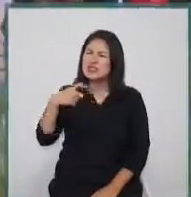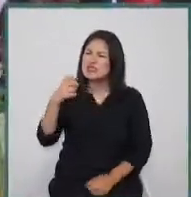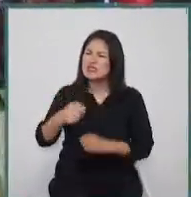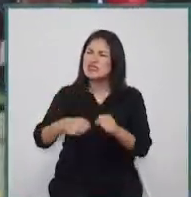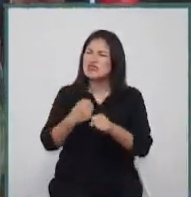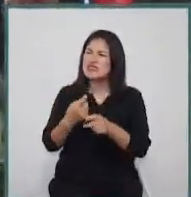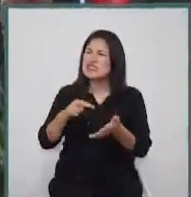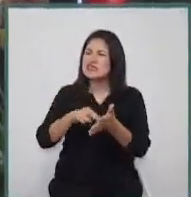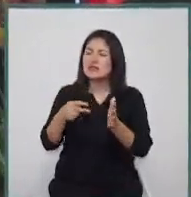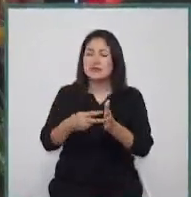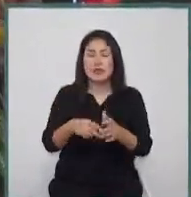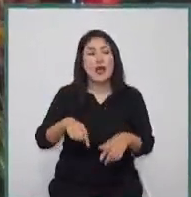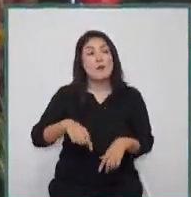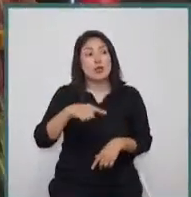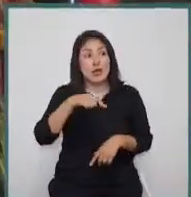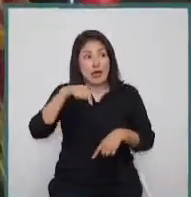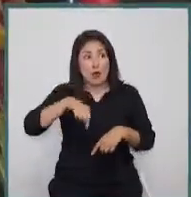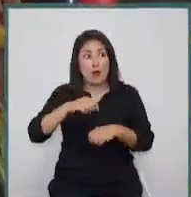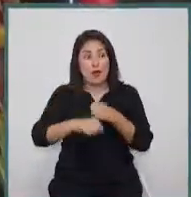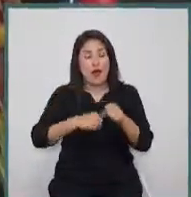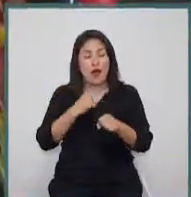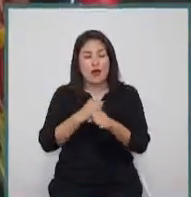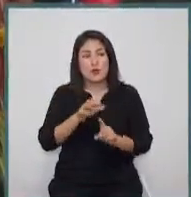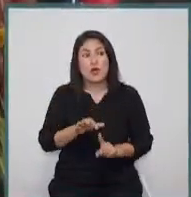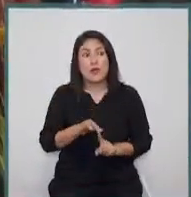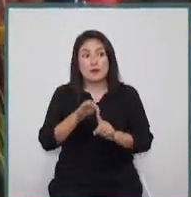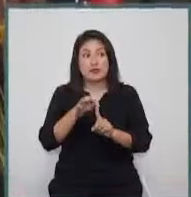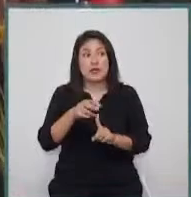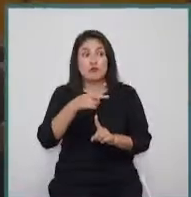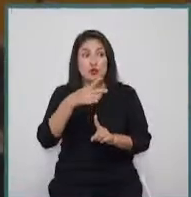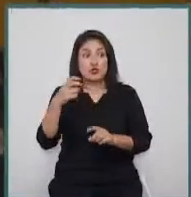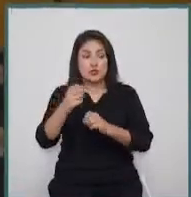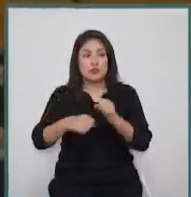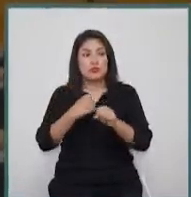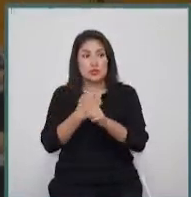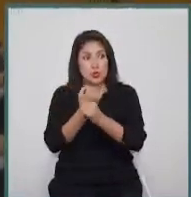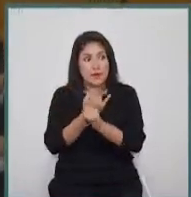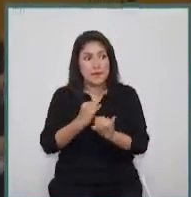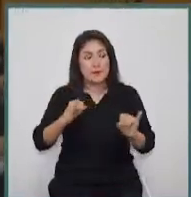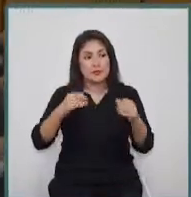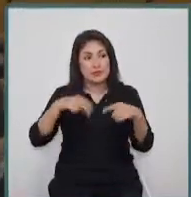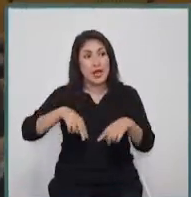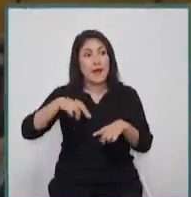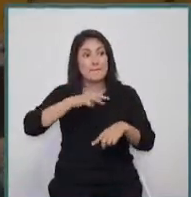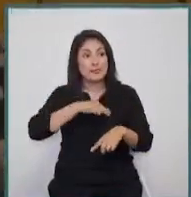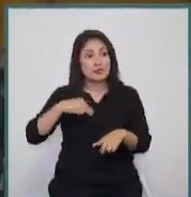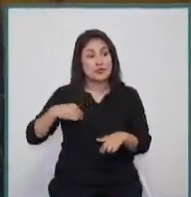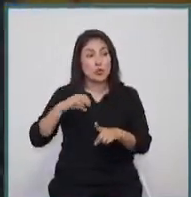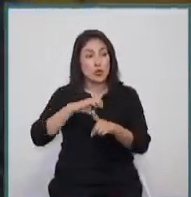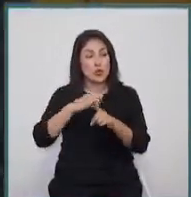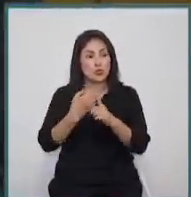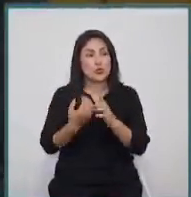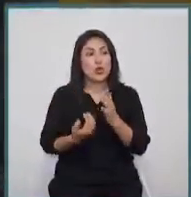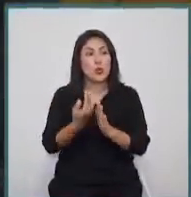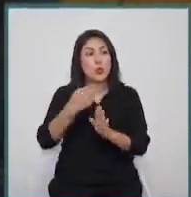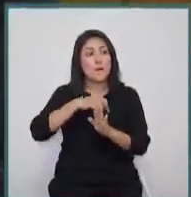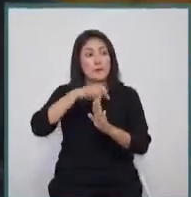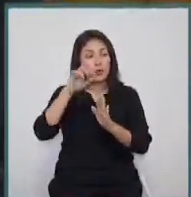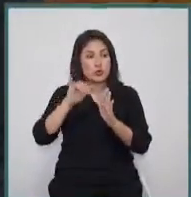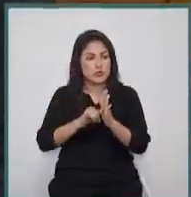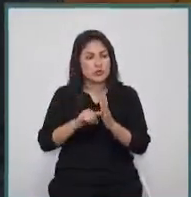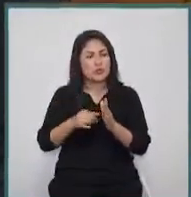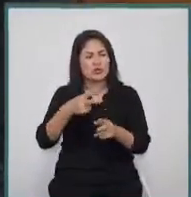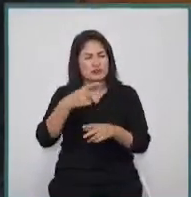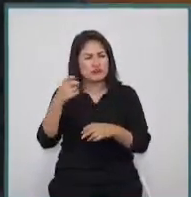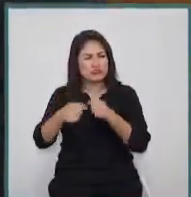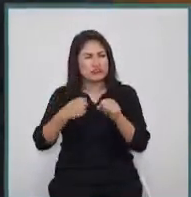denominación Edición Bicentenario? Bueno, estamos en un año conmemorativo del Bicentenario y la consolidación de nuestra independencia y desde el Ministerio de Cultura y el Proyecto Especial